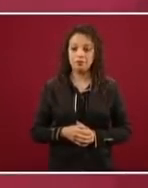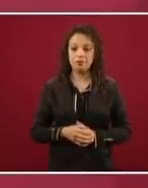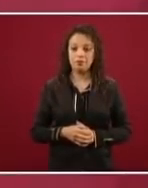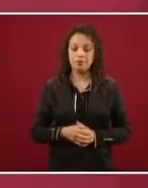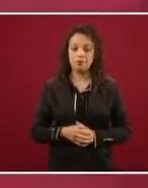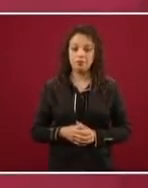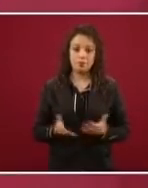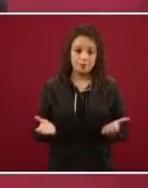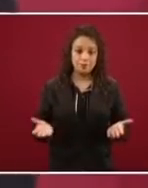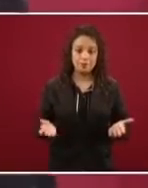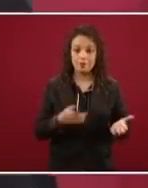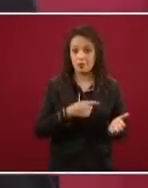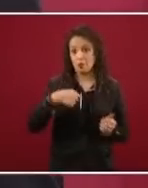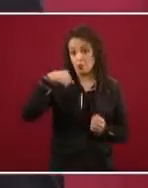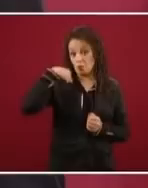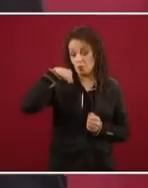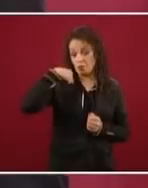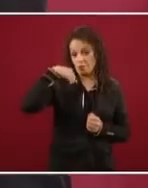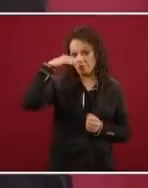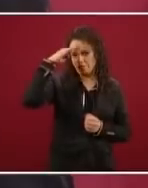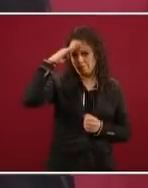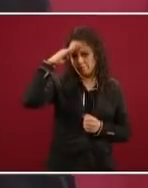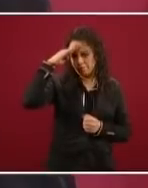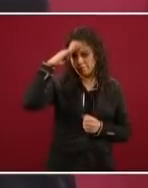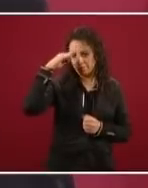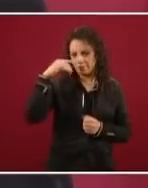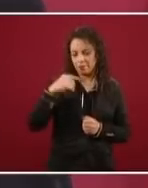nosotros calculamos qué